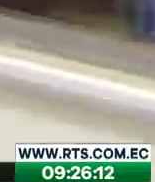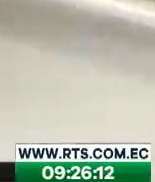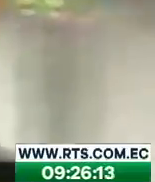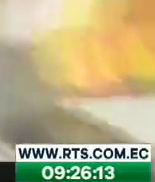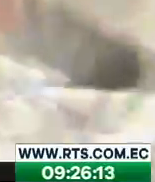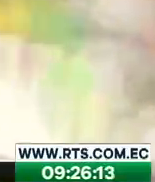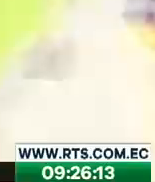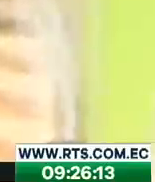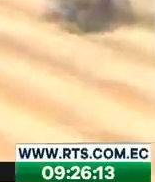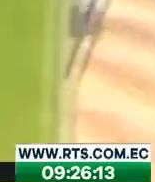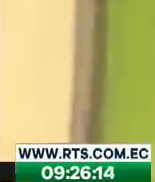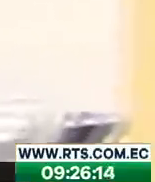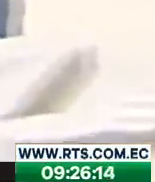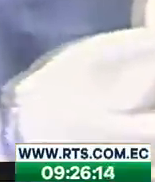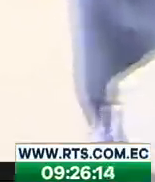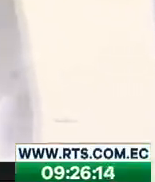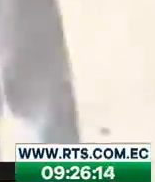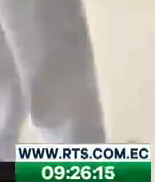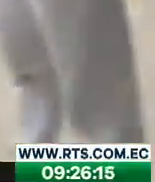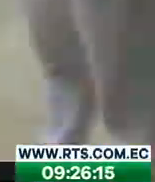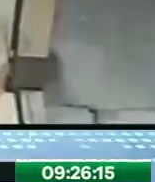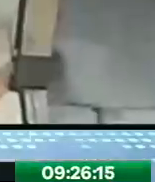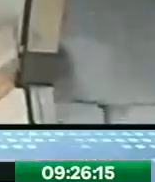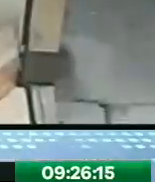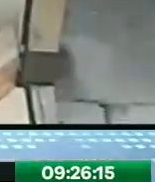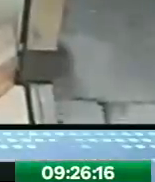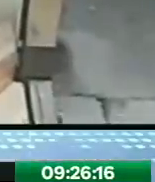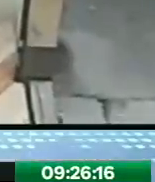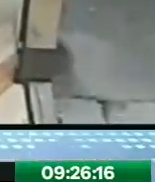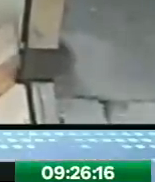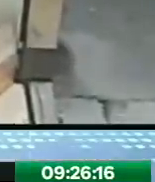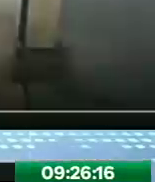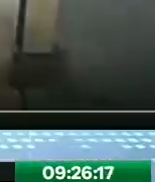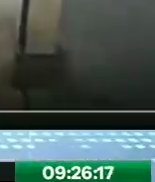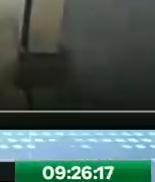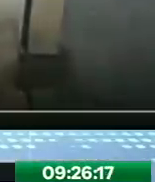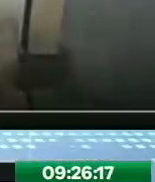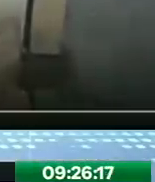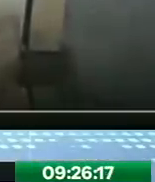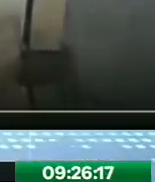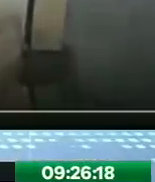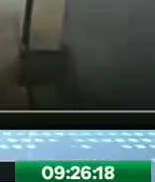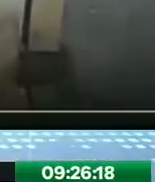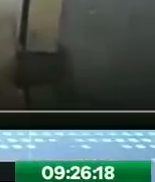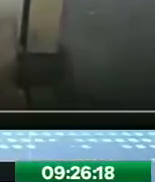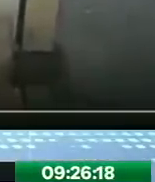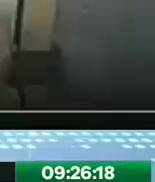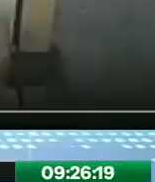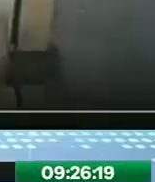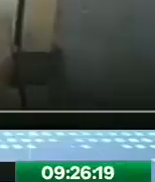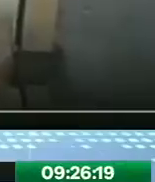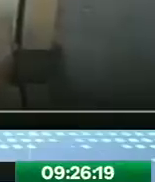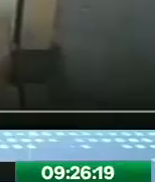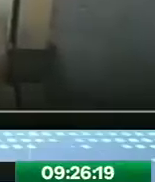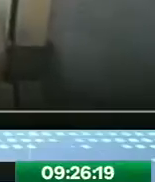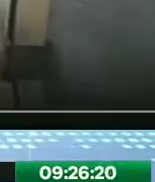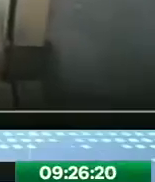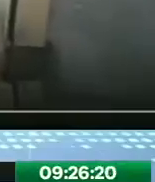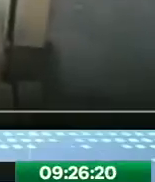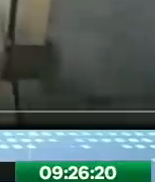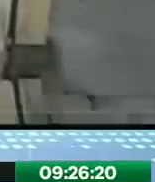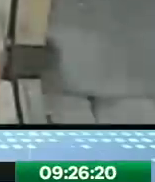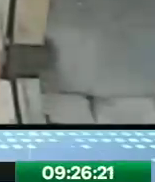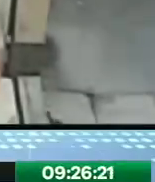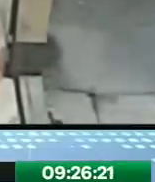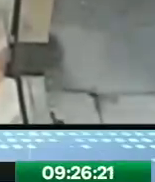escucharon, lo que el ciudadano llegó hasta este sitio, sacó un arma de fuego, intentó robarle, pero conocemos también de otras